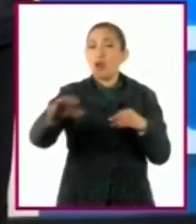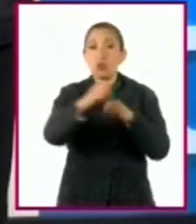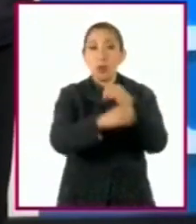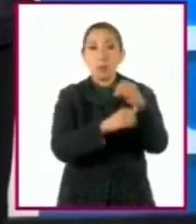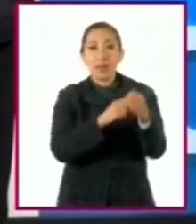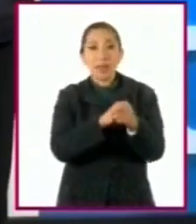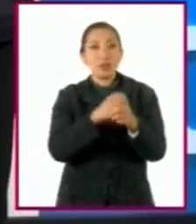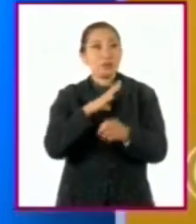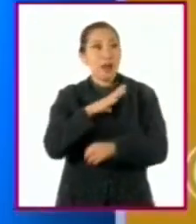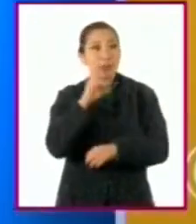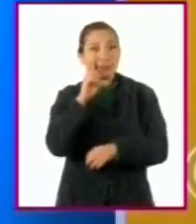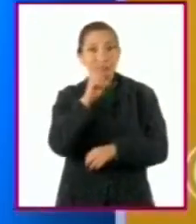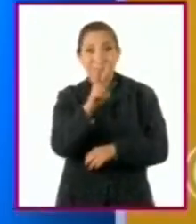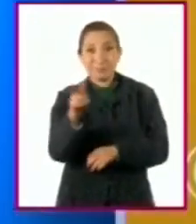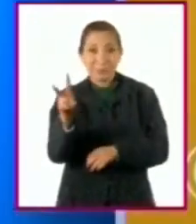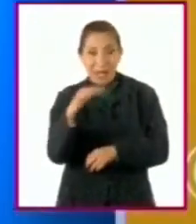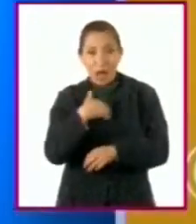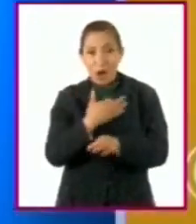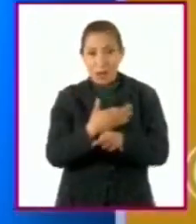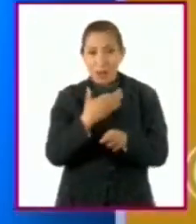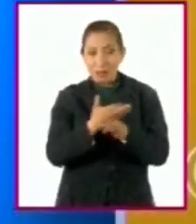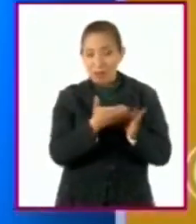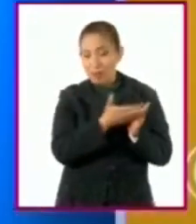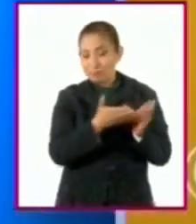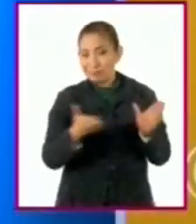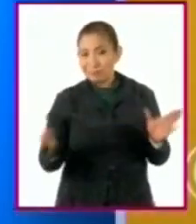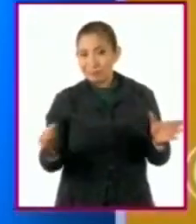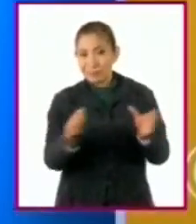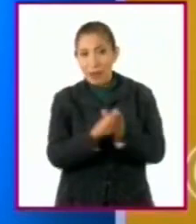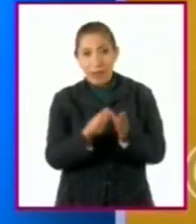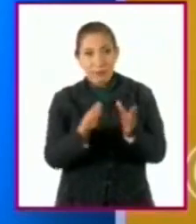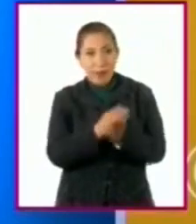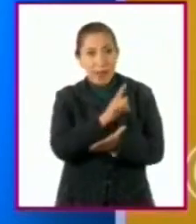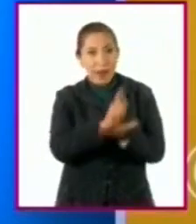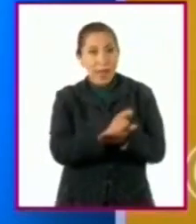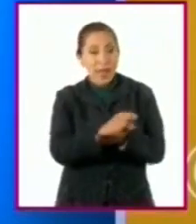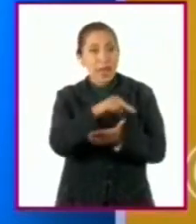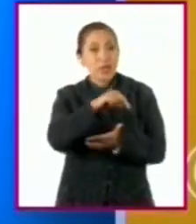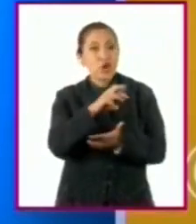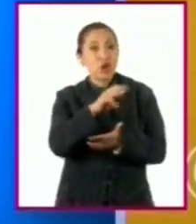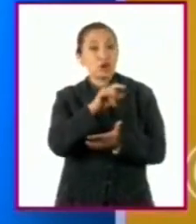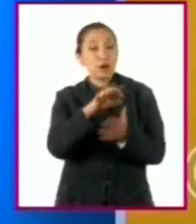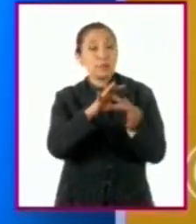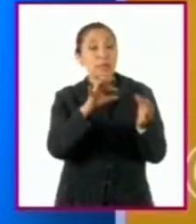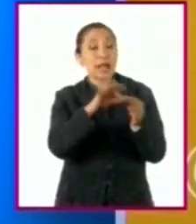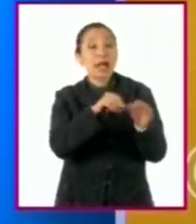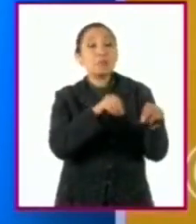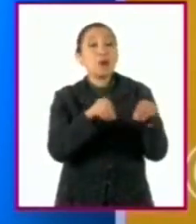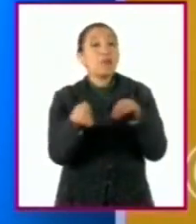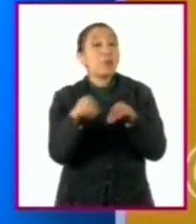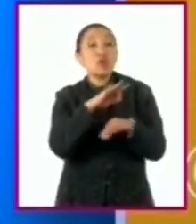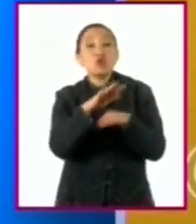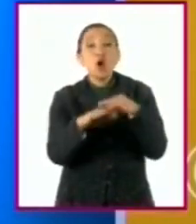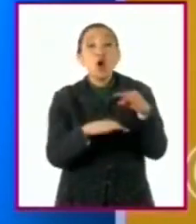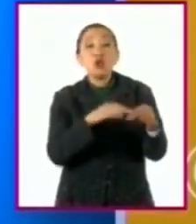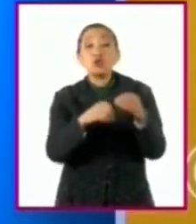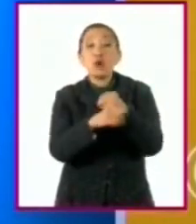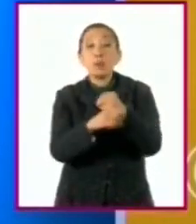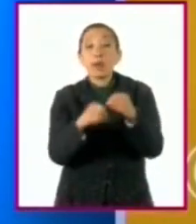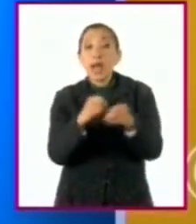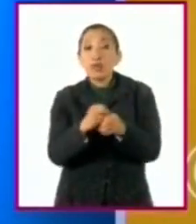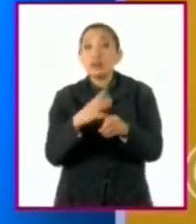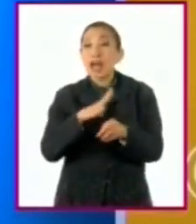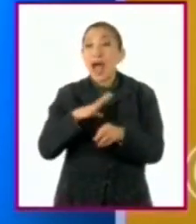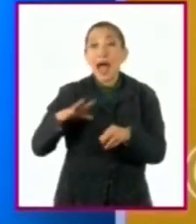que te rodean. Como lo vimos a lo largo de esta sesión, las leyes de Newton describen el movimiento de todos los objetos que